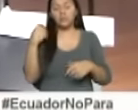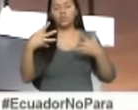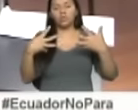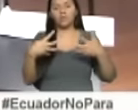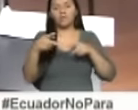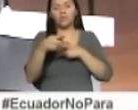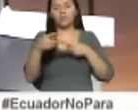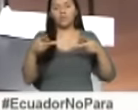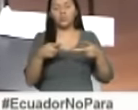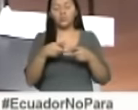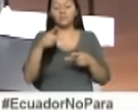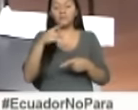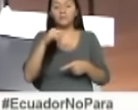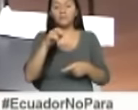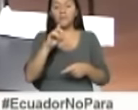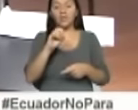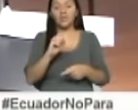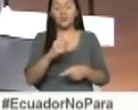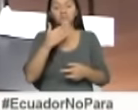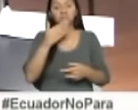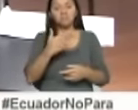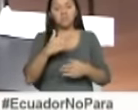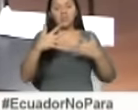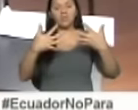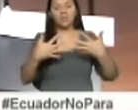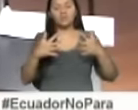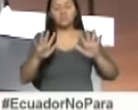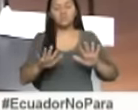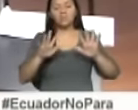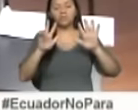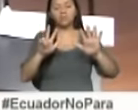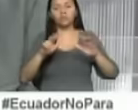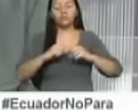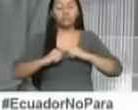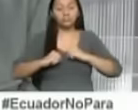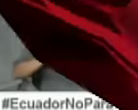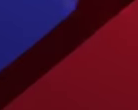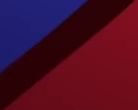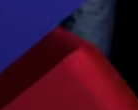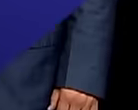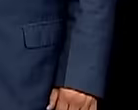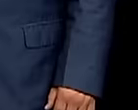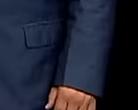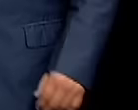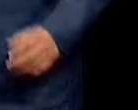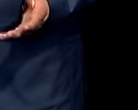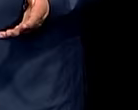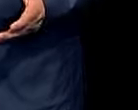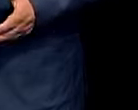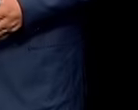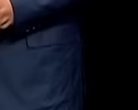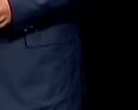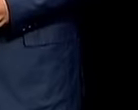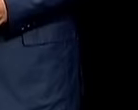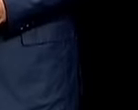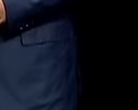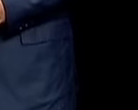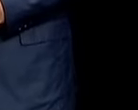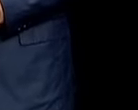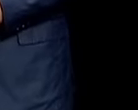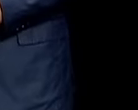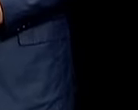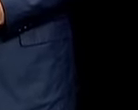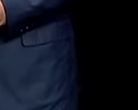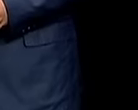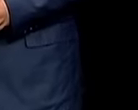La grata sorpresa de Byron Piedra. La grata sorpresa, el 18º de Byron Piedra. Amigas y amigos, gracias por